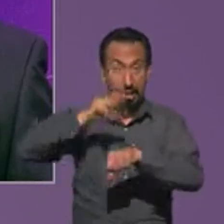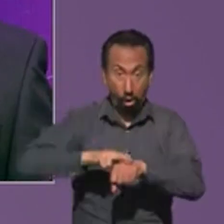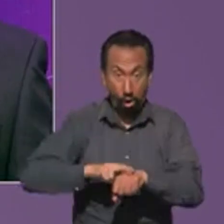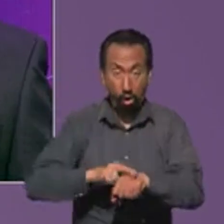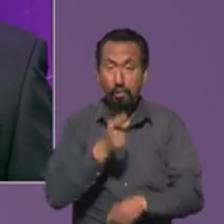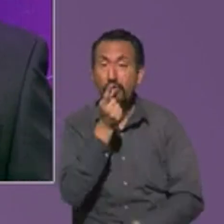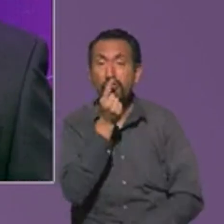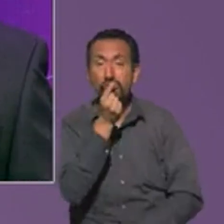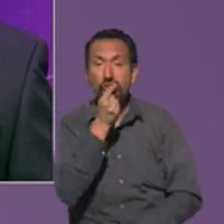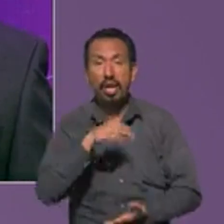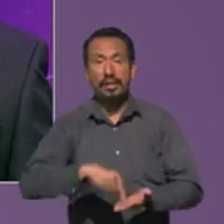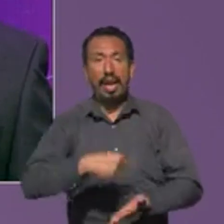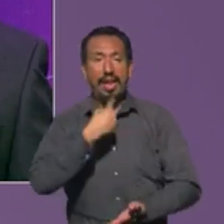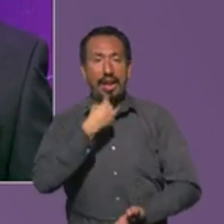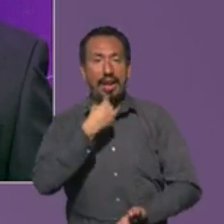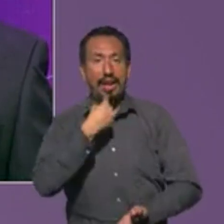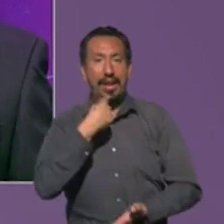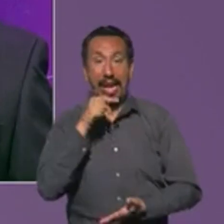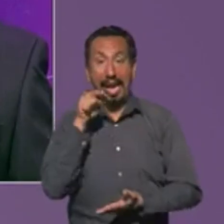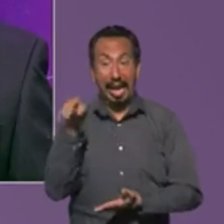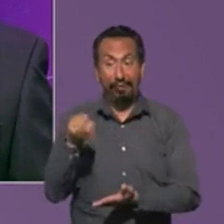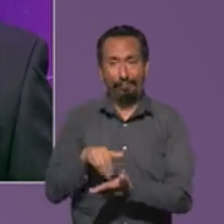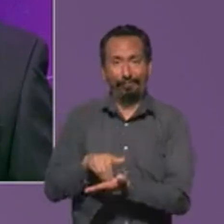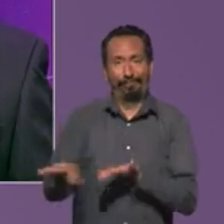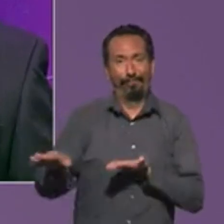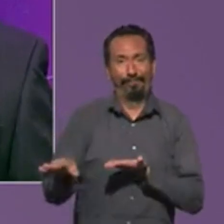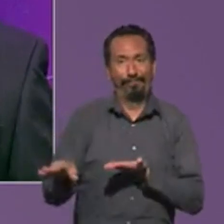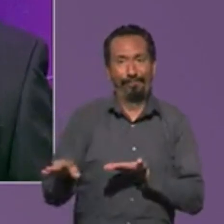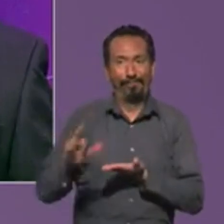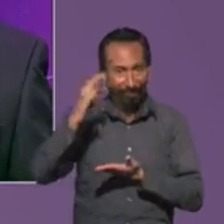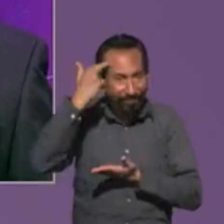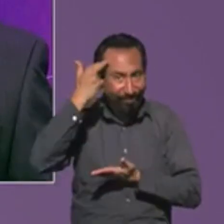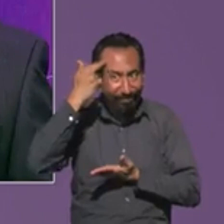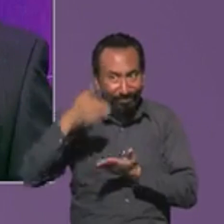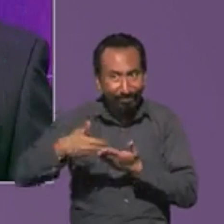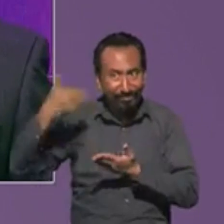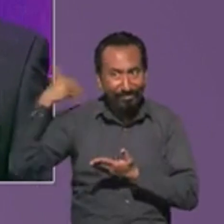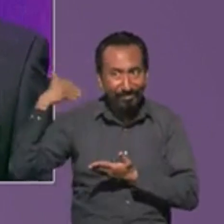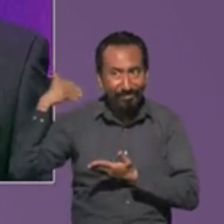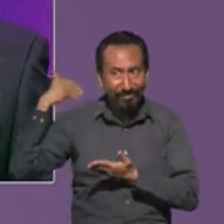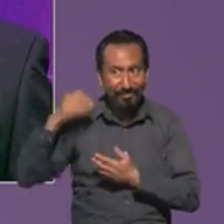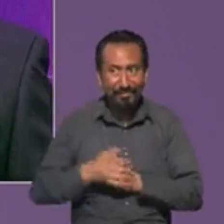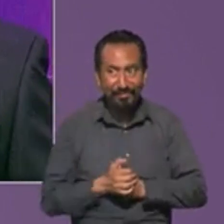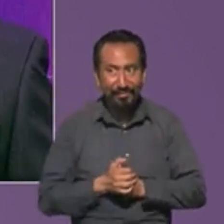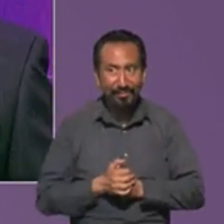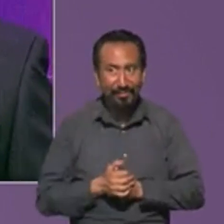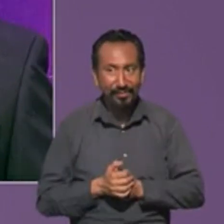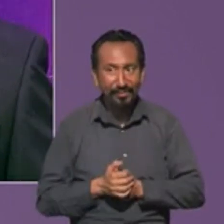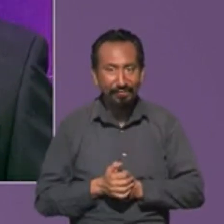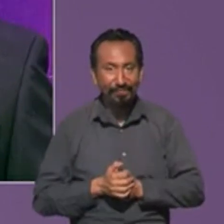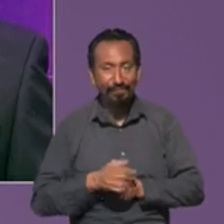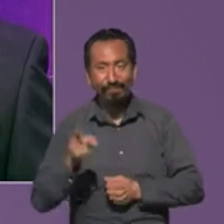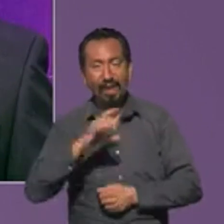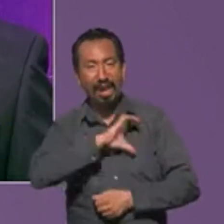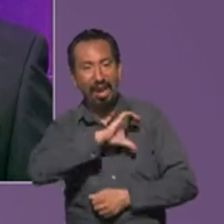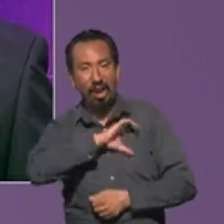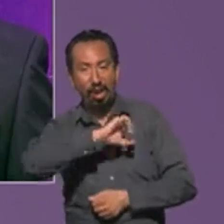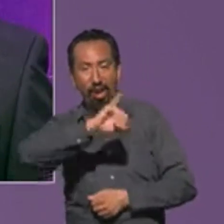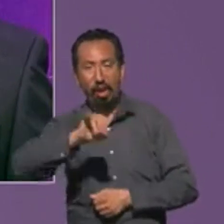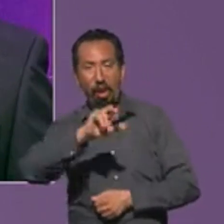Celaya y que lo corrieron aquí está la nota mi querido